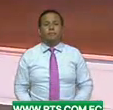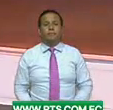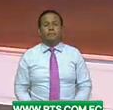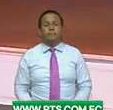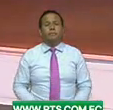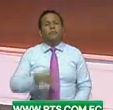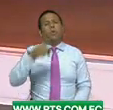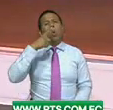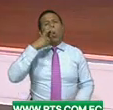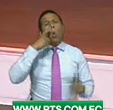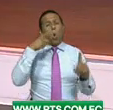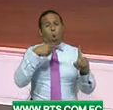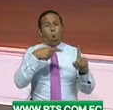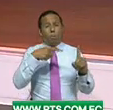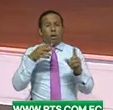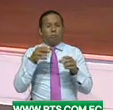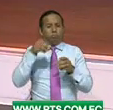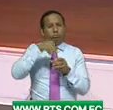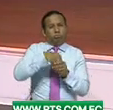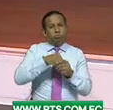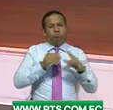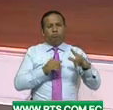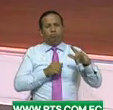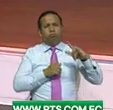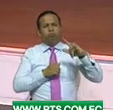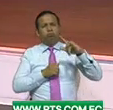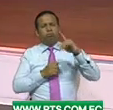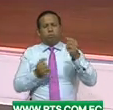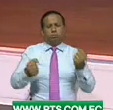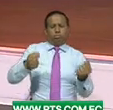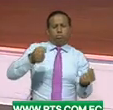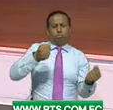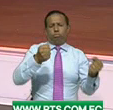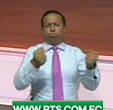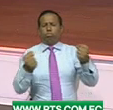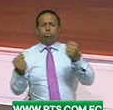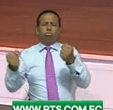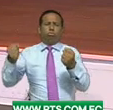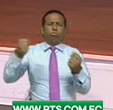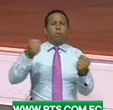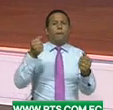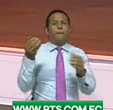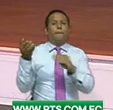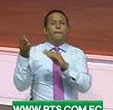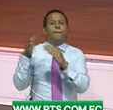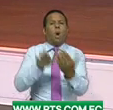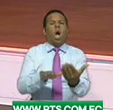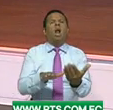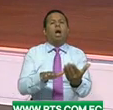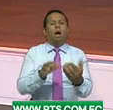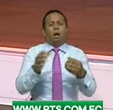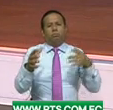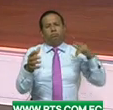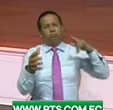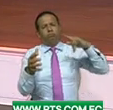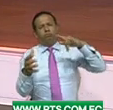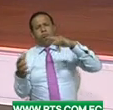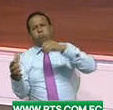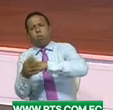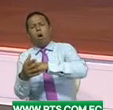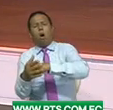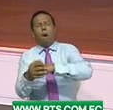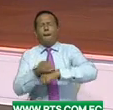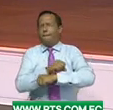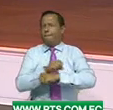Un hombre que pilotaba una avioneta murió cuando la nave cayó y explotó en el cantón Santa Rosa, provincia de El Oro.